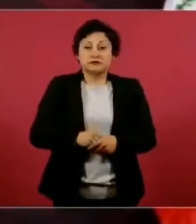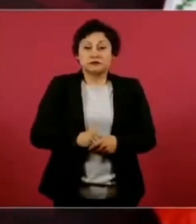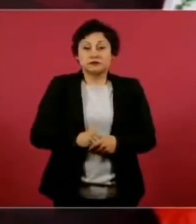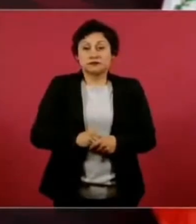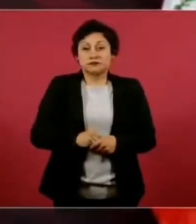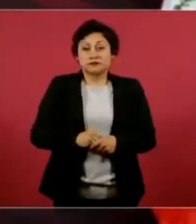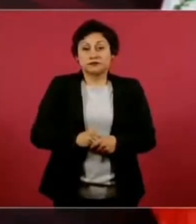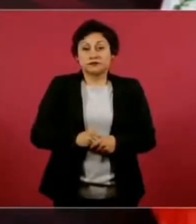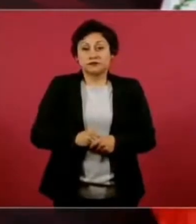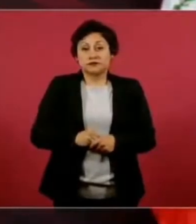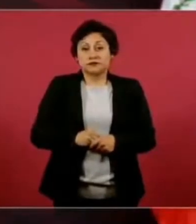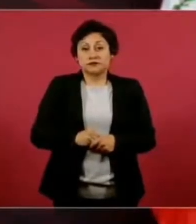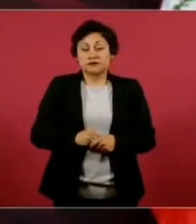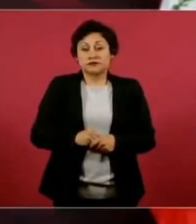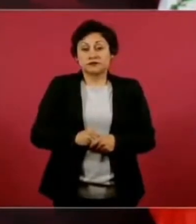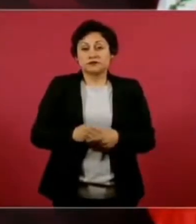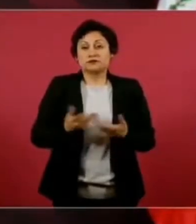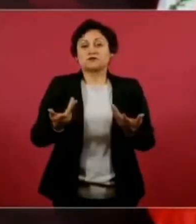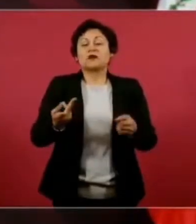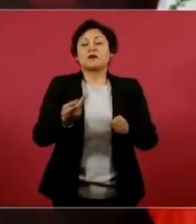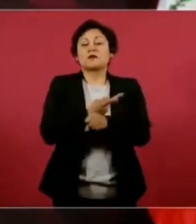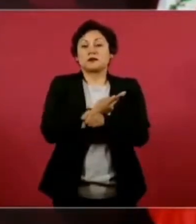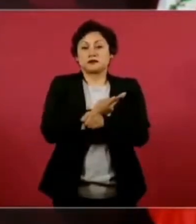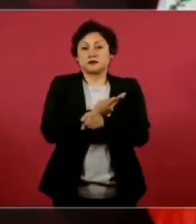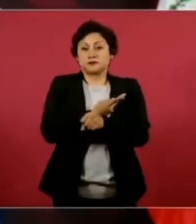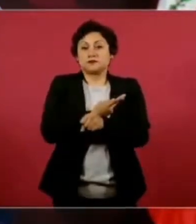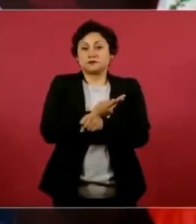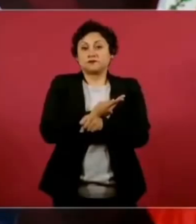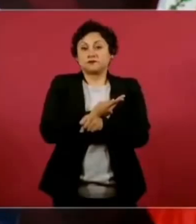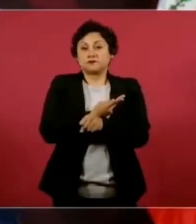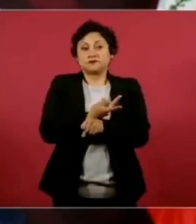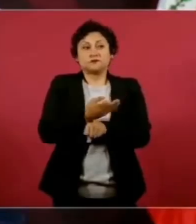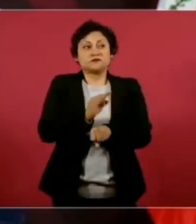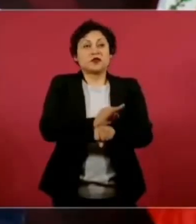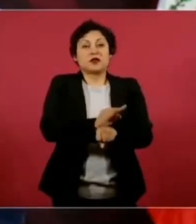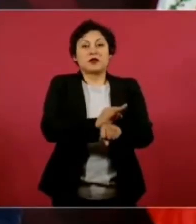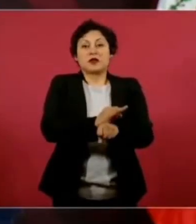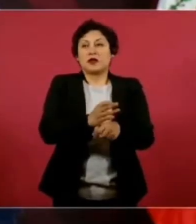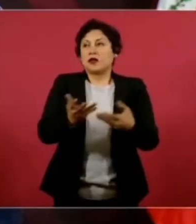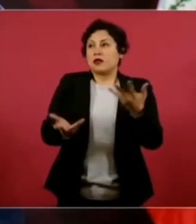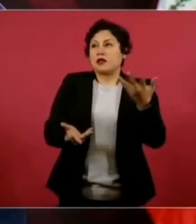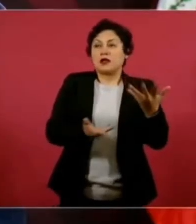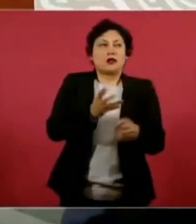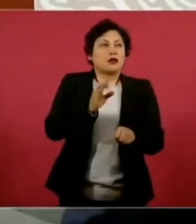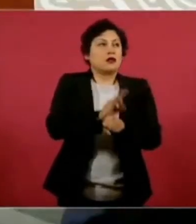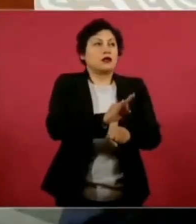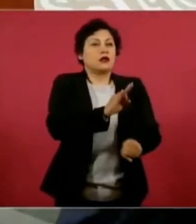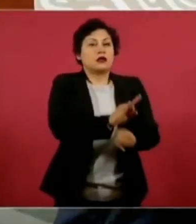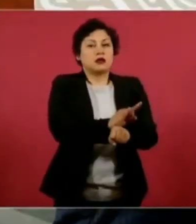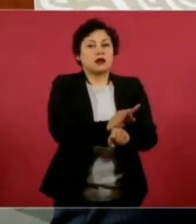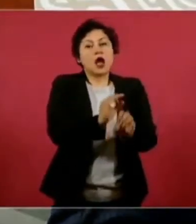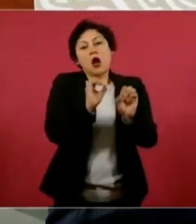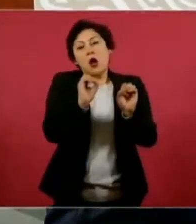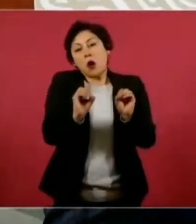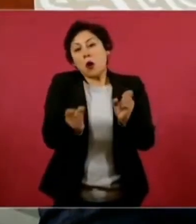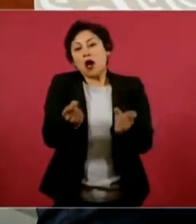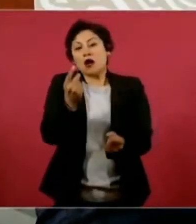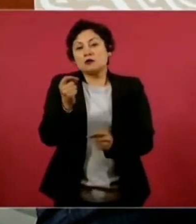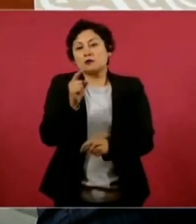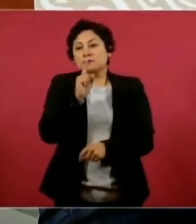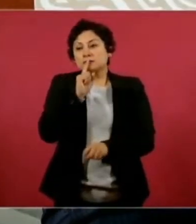caen en el ridículo de defender lo indefendible o guardan silencio, se quedan